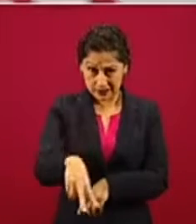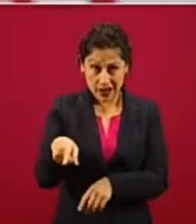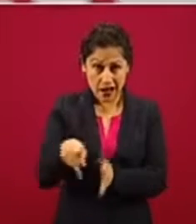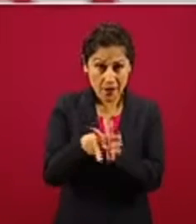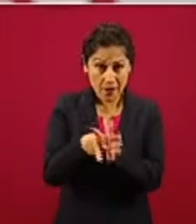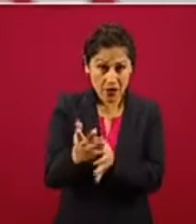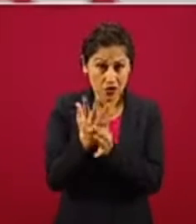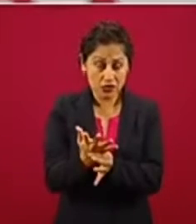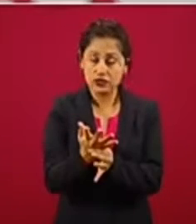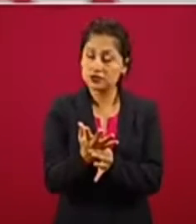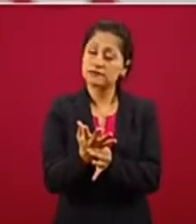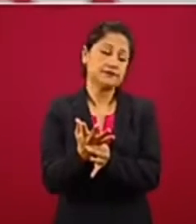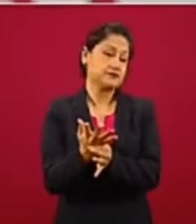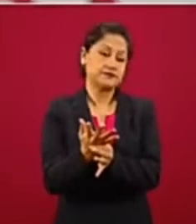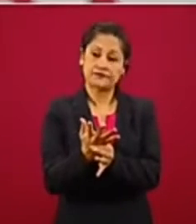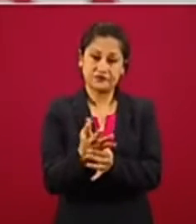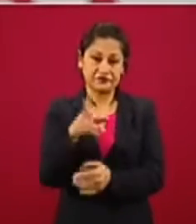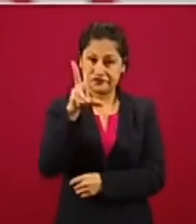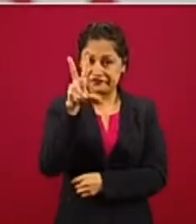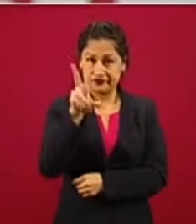No era para